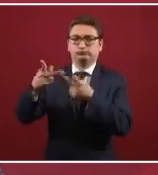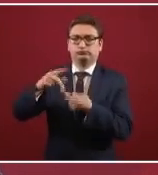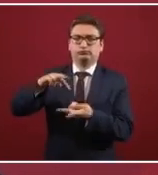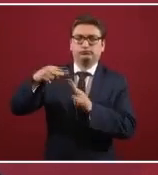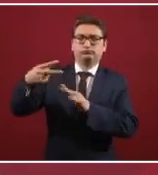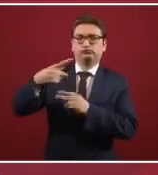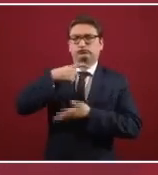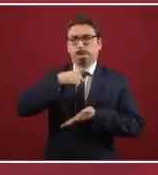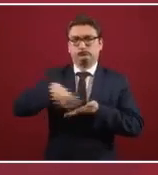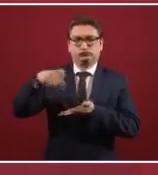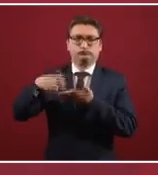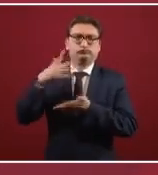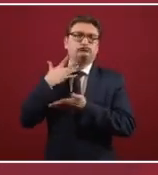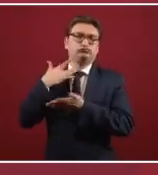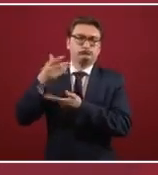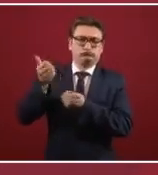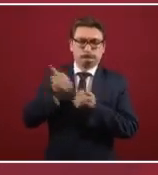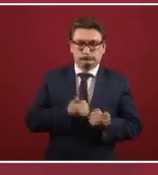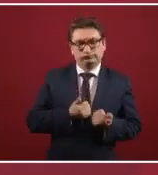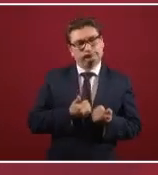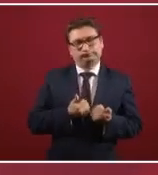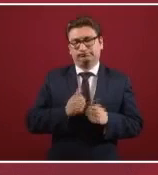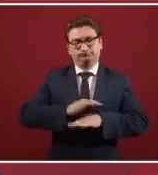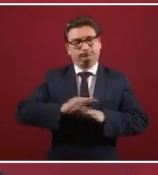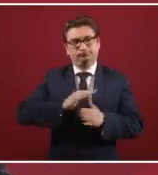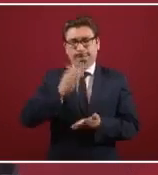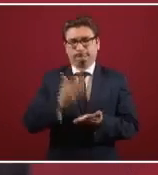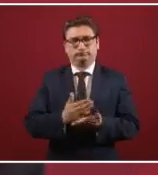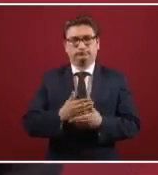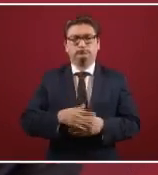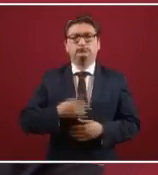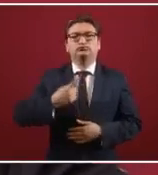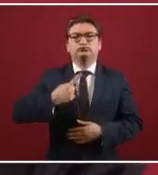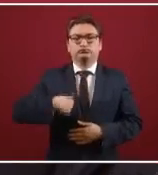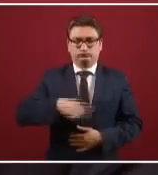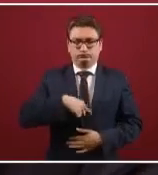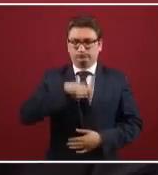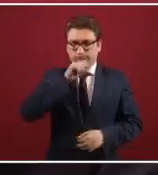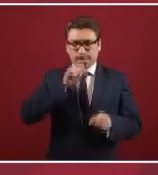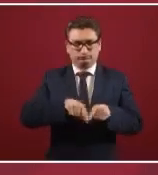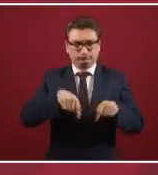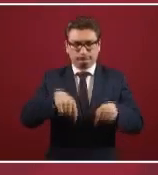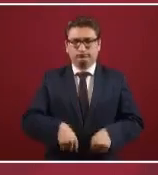como ha venido sucediendo que podamos nosotros